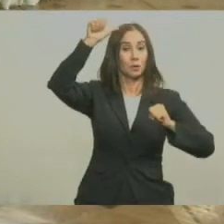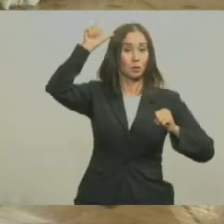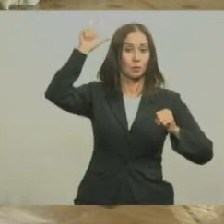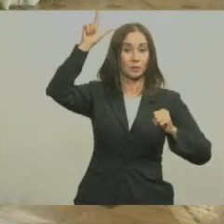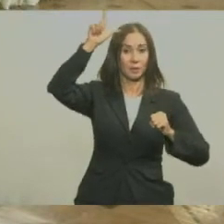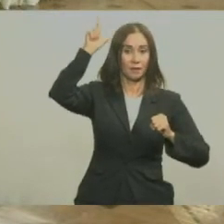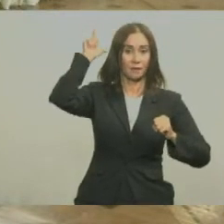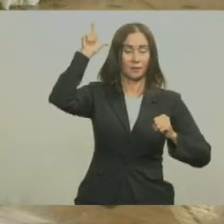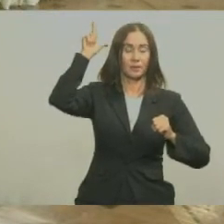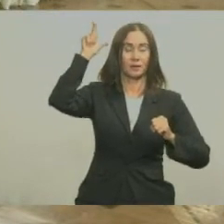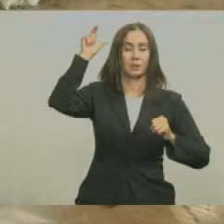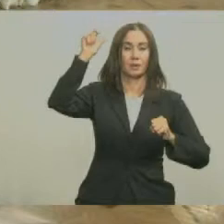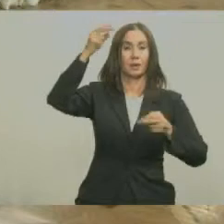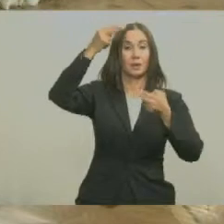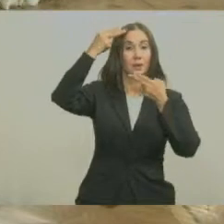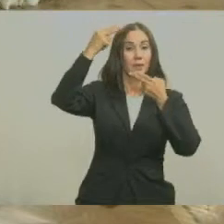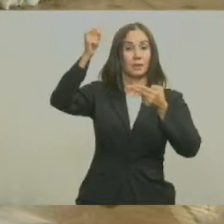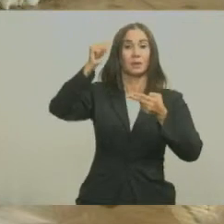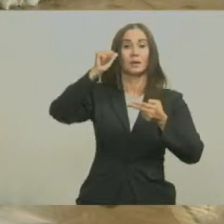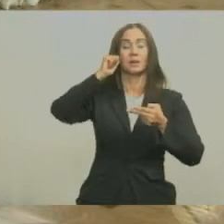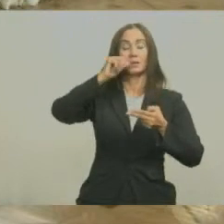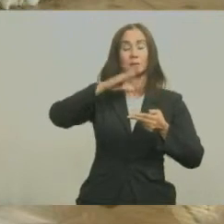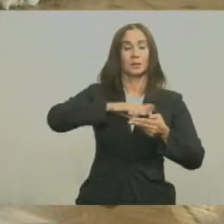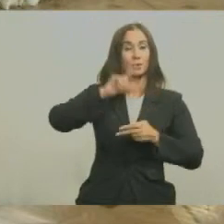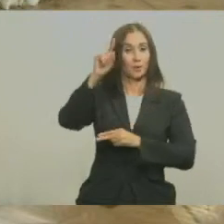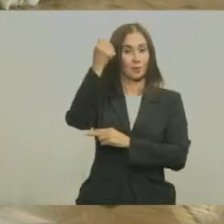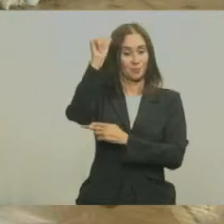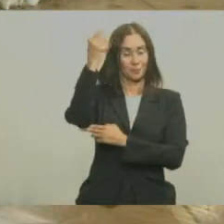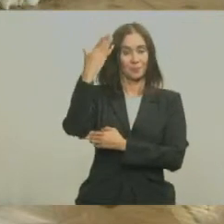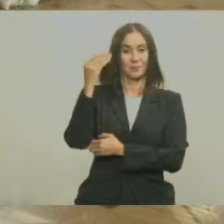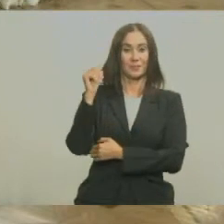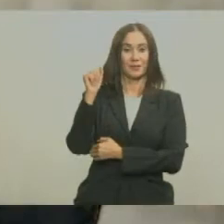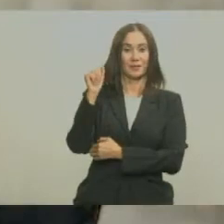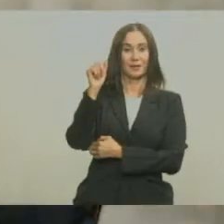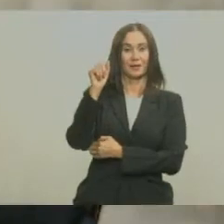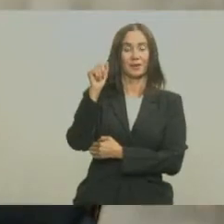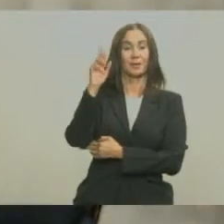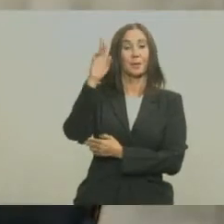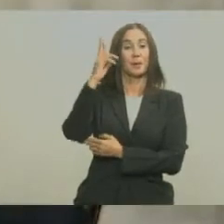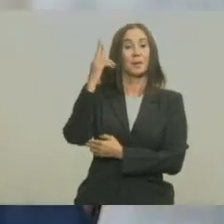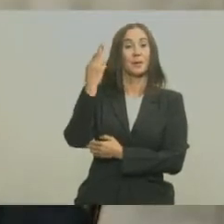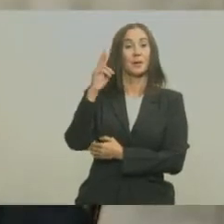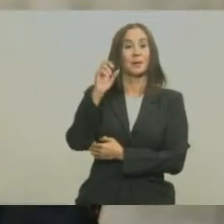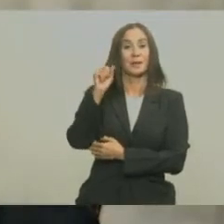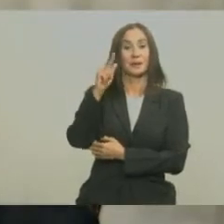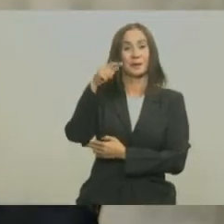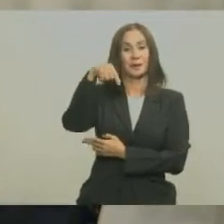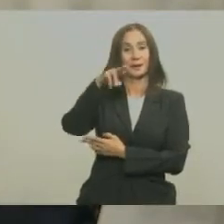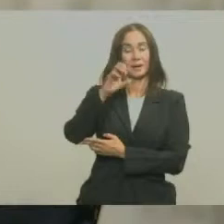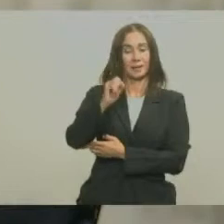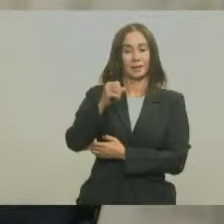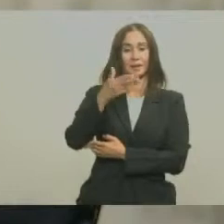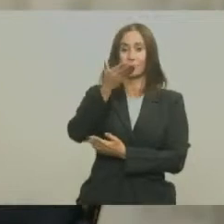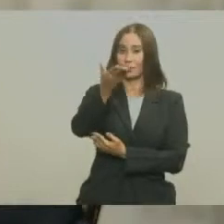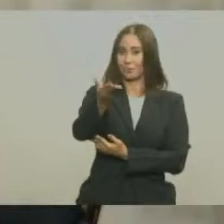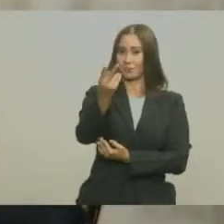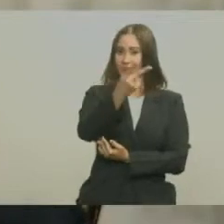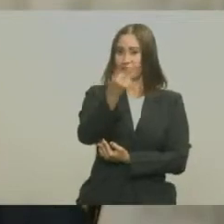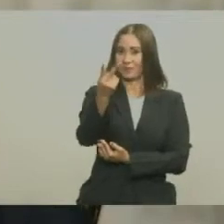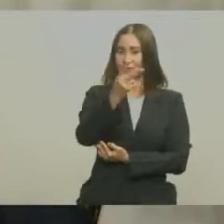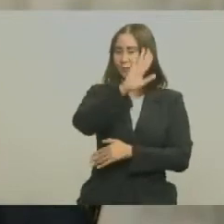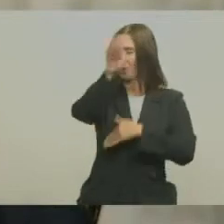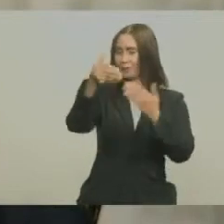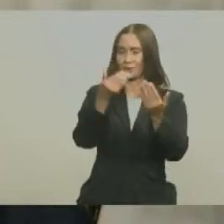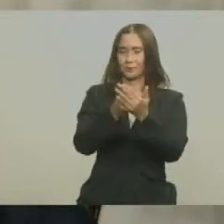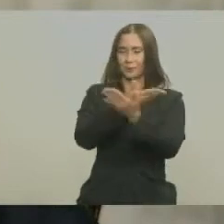Abinader, excelentísima señora Primera Dama, doña Raquel Albaje, y con ustedes dos,